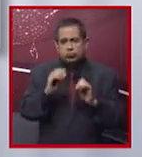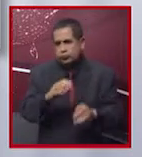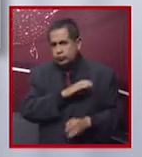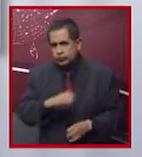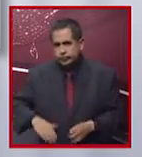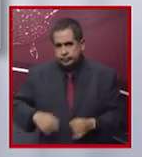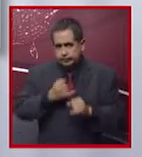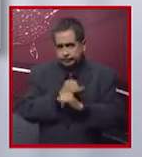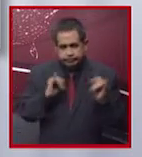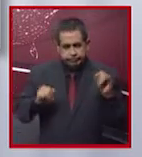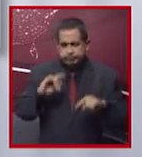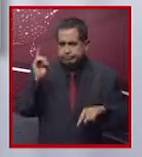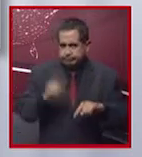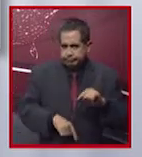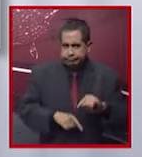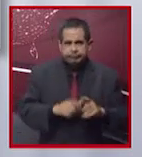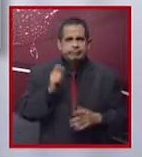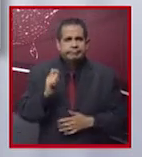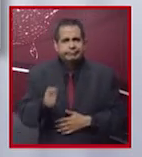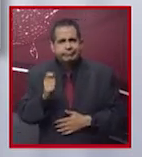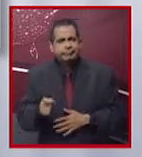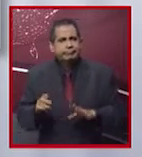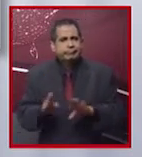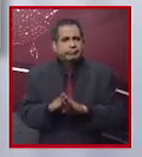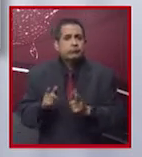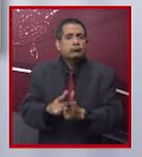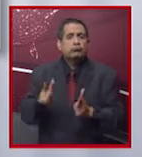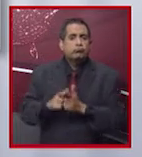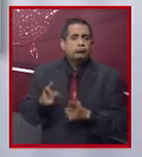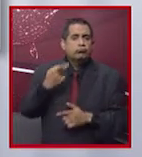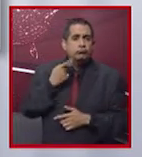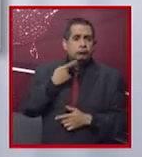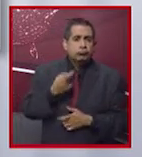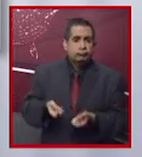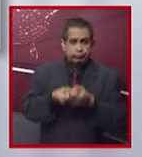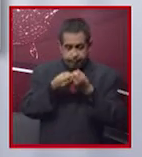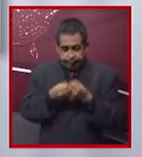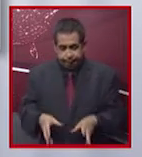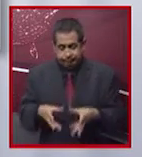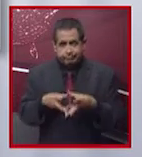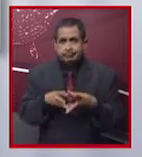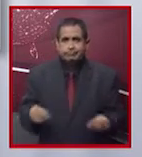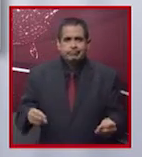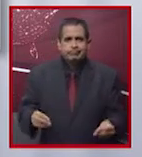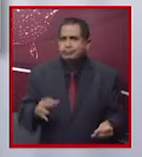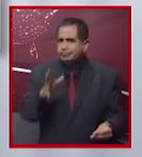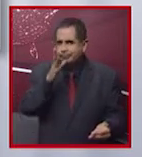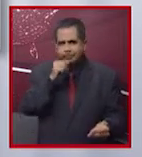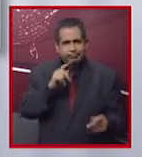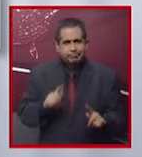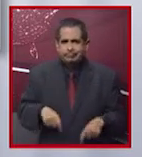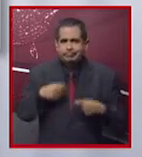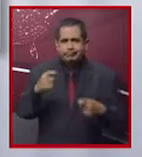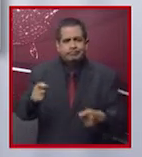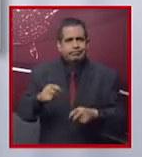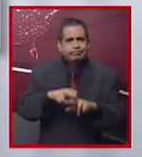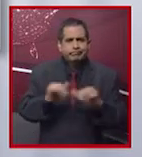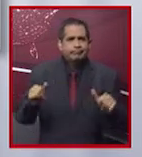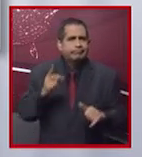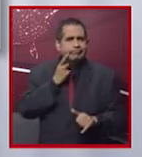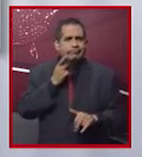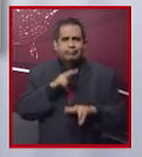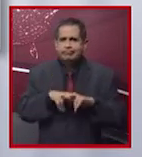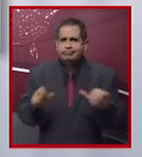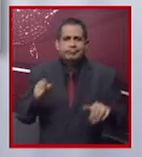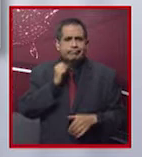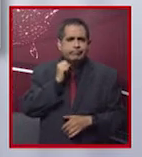candidatos independientes. Esto significa que los partidos políticos que pierdan su registro no tendrían derecho a recibir ni diputados